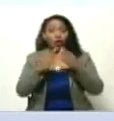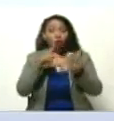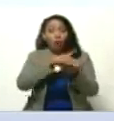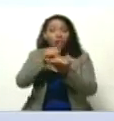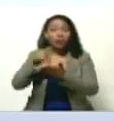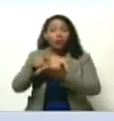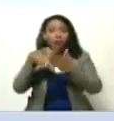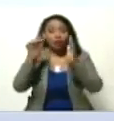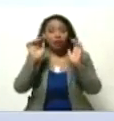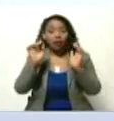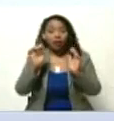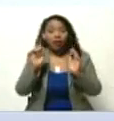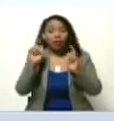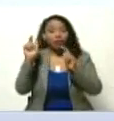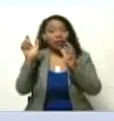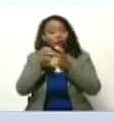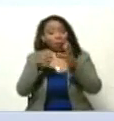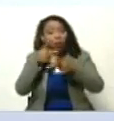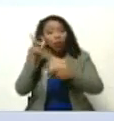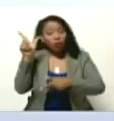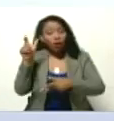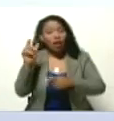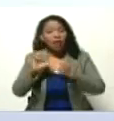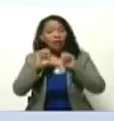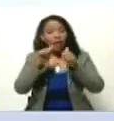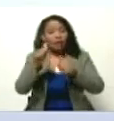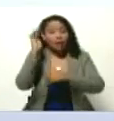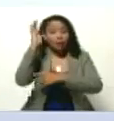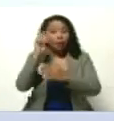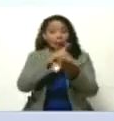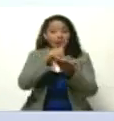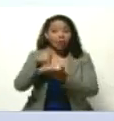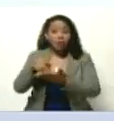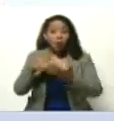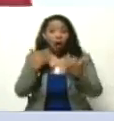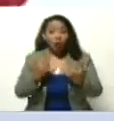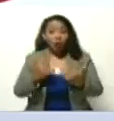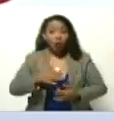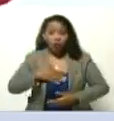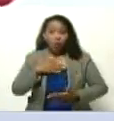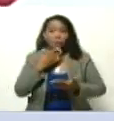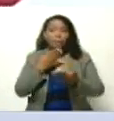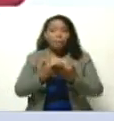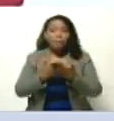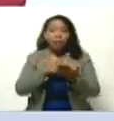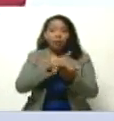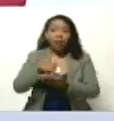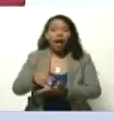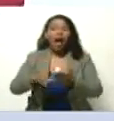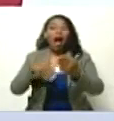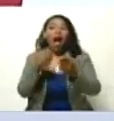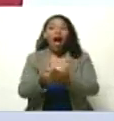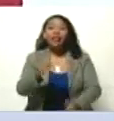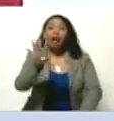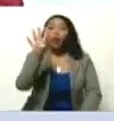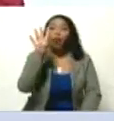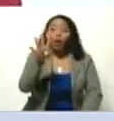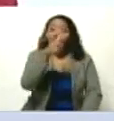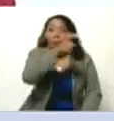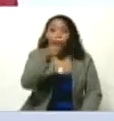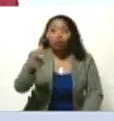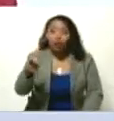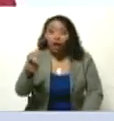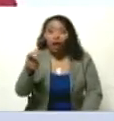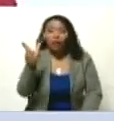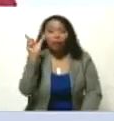y las militantes. Se inicia la asamblea para la postulación y los presentes podrán postular hasta 4, escúcheme, personas para el